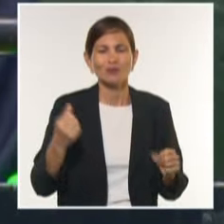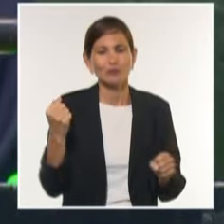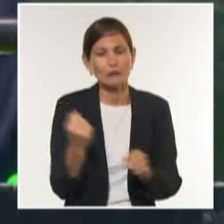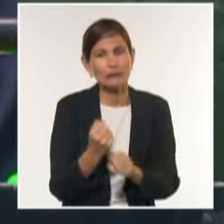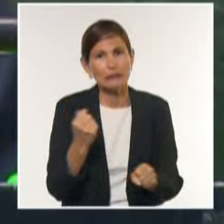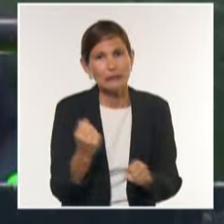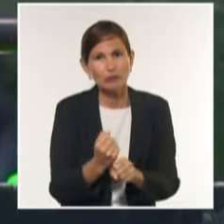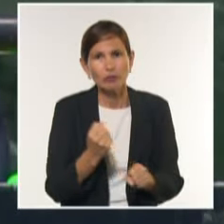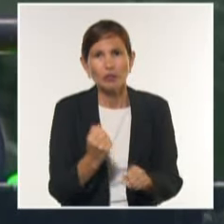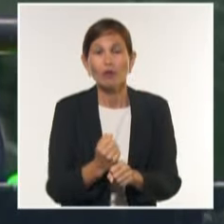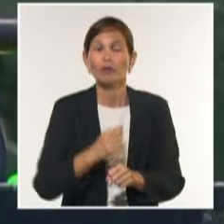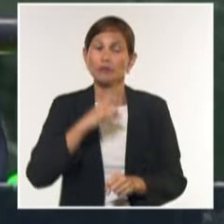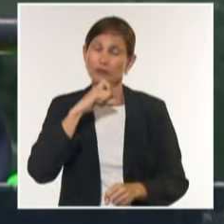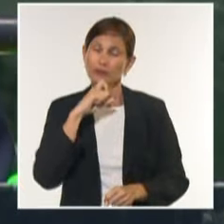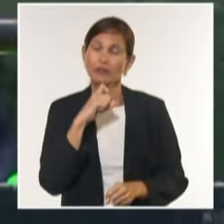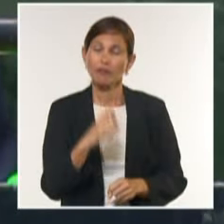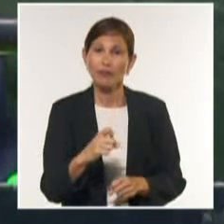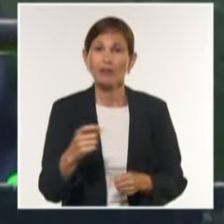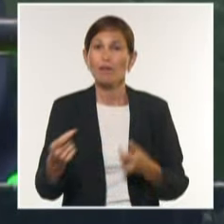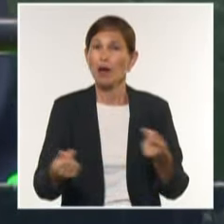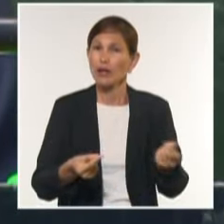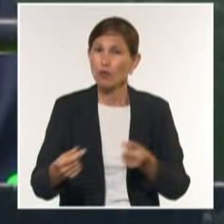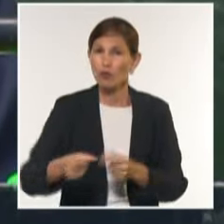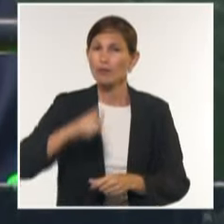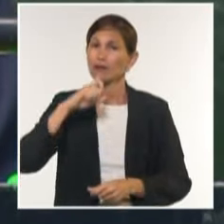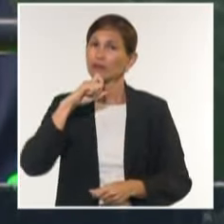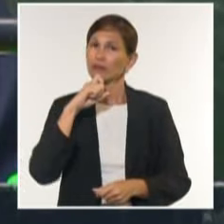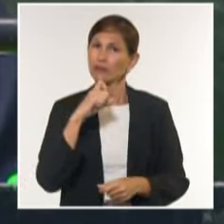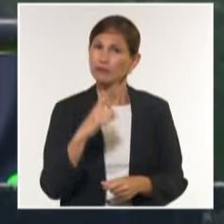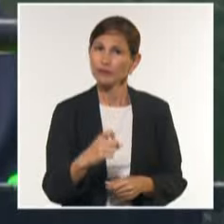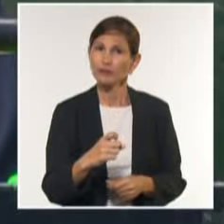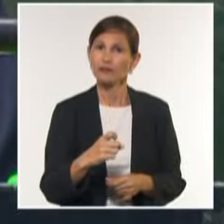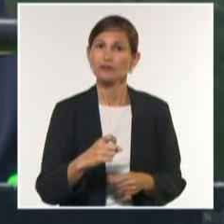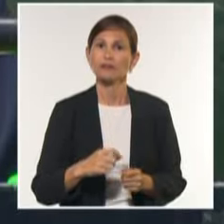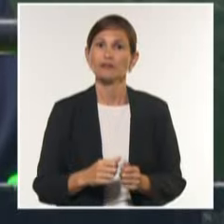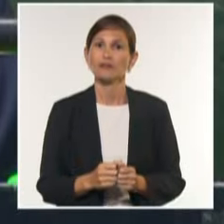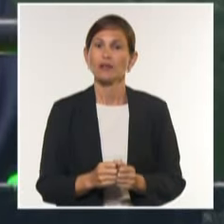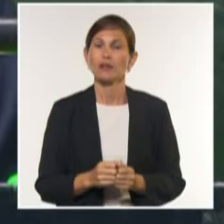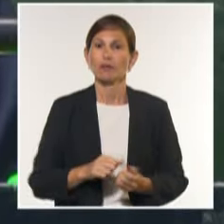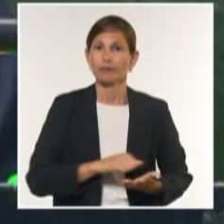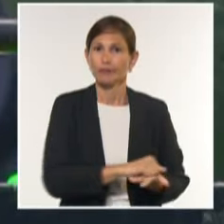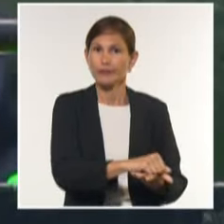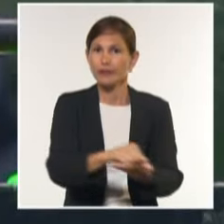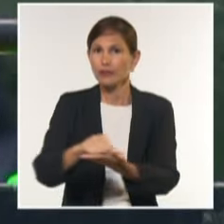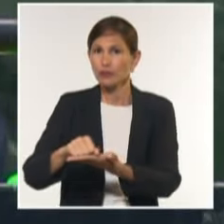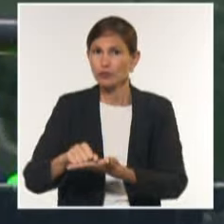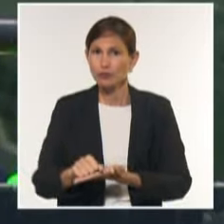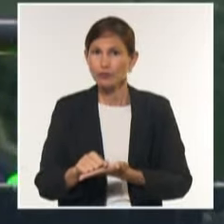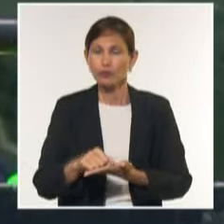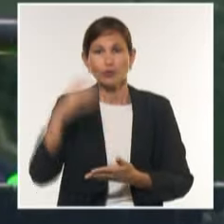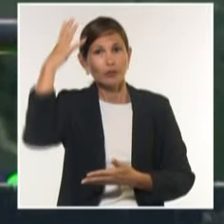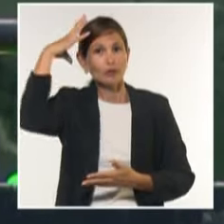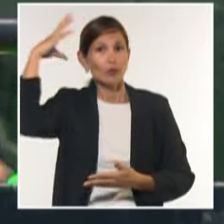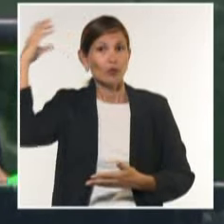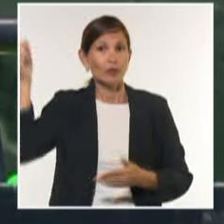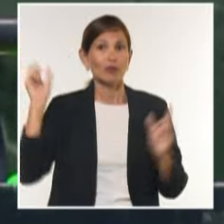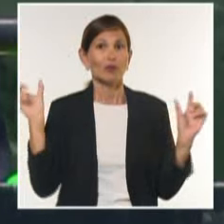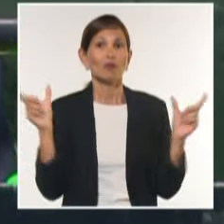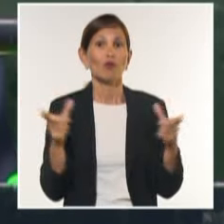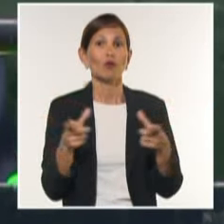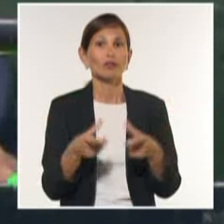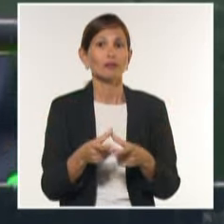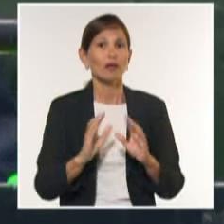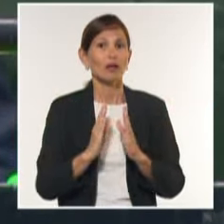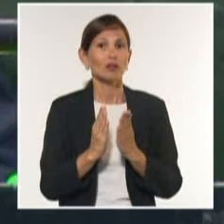productiva, comercial, financiera y para los servicios y políticas que garantizan la